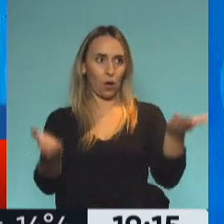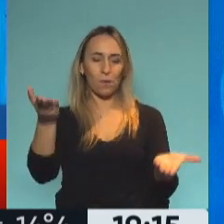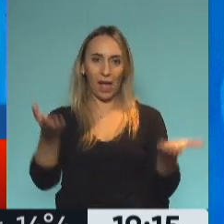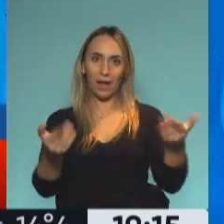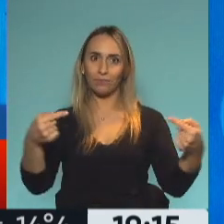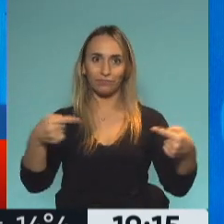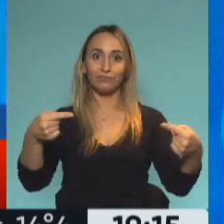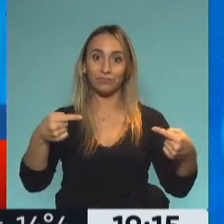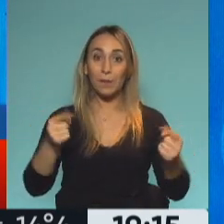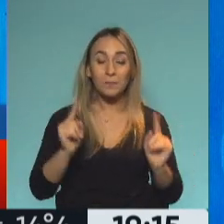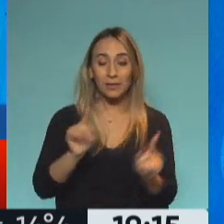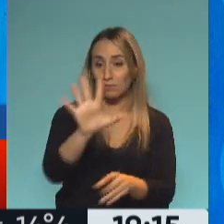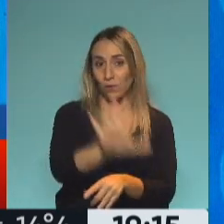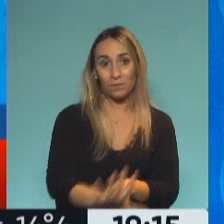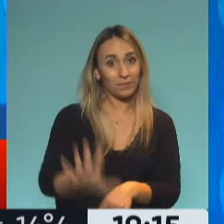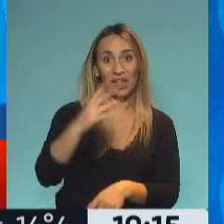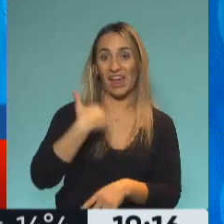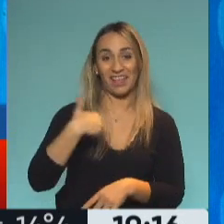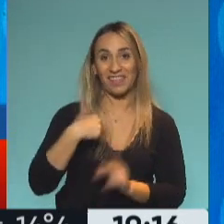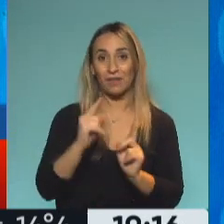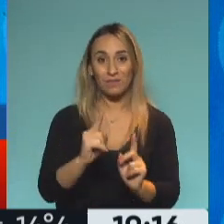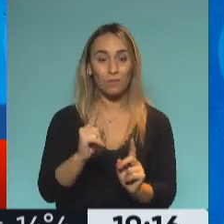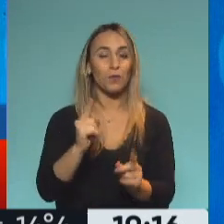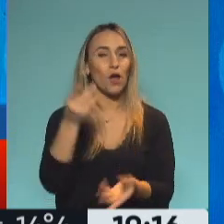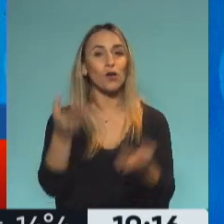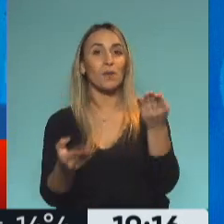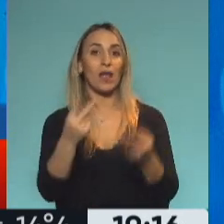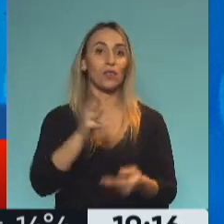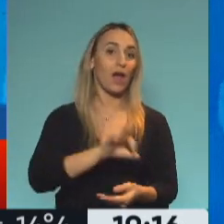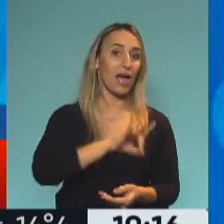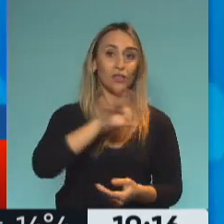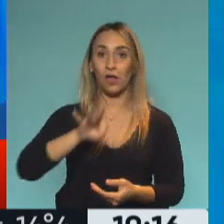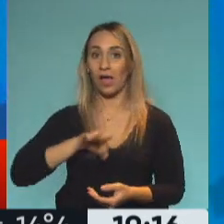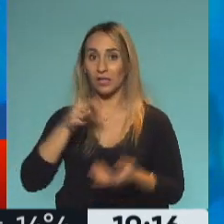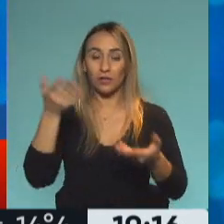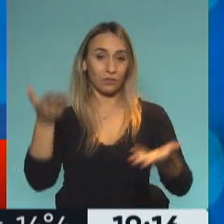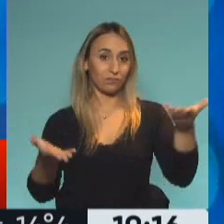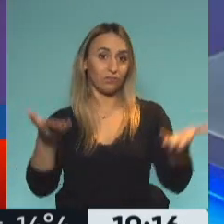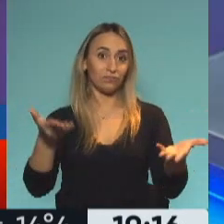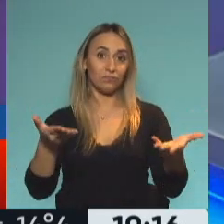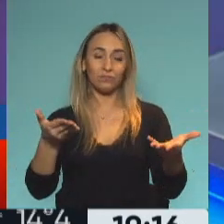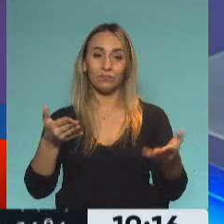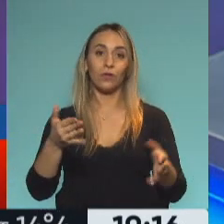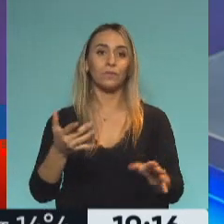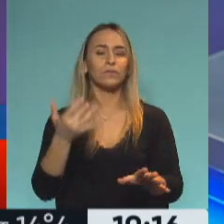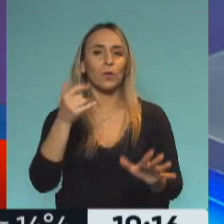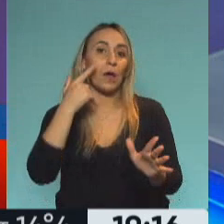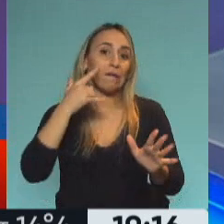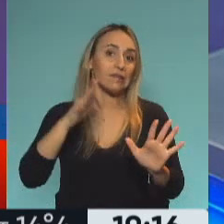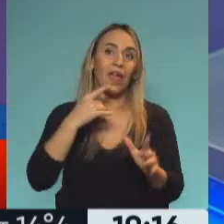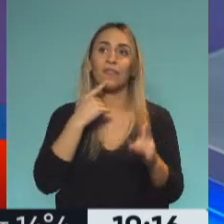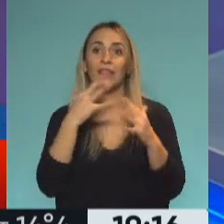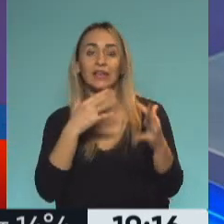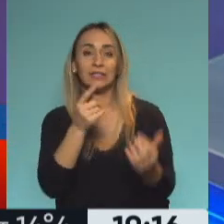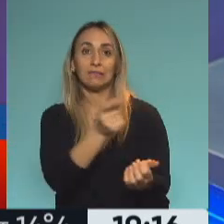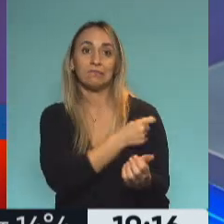país. ¿Sí? O sea, esto ya pasa de eficacia a la real efectividad, digamos, cuando los